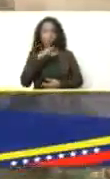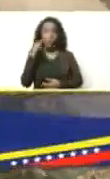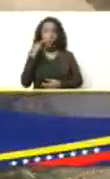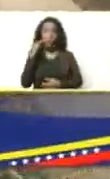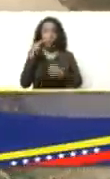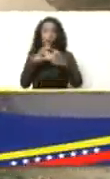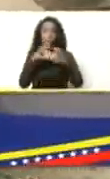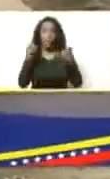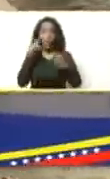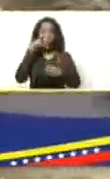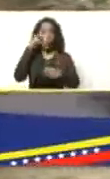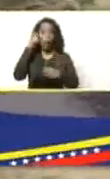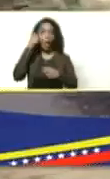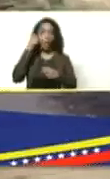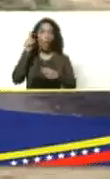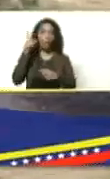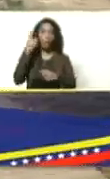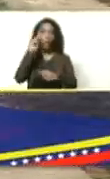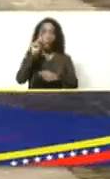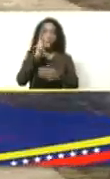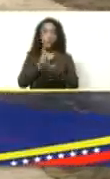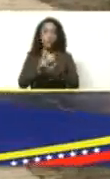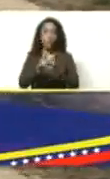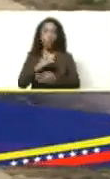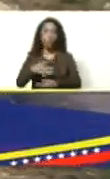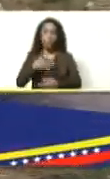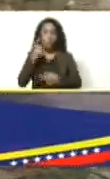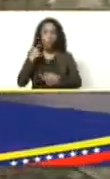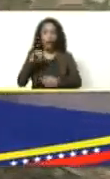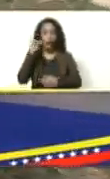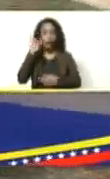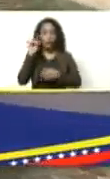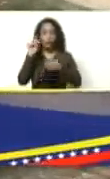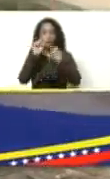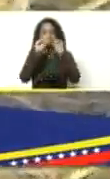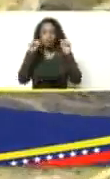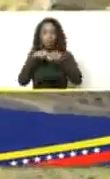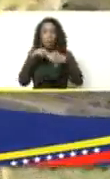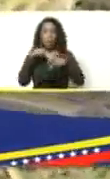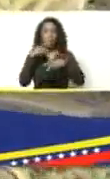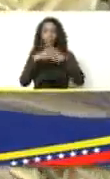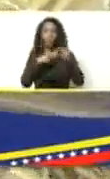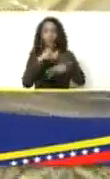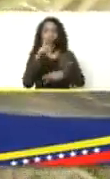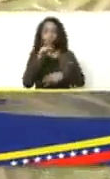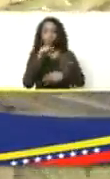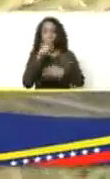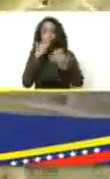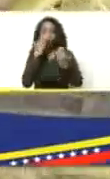berenjena hasta de un kilo. Fíjese, aquí tenemos un sistema de producción que no tiene